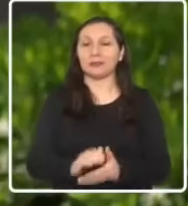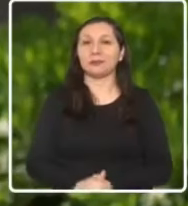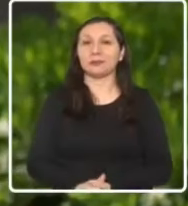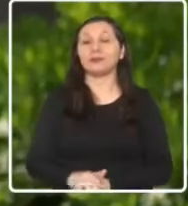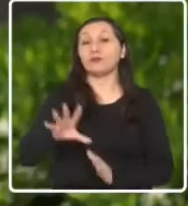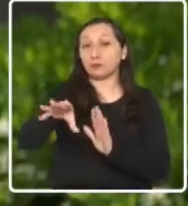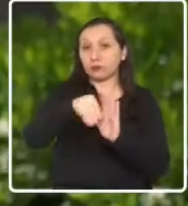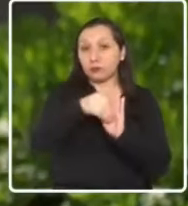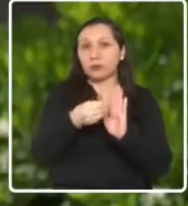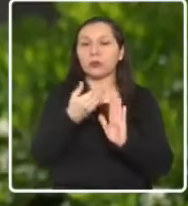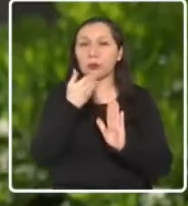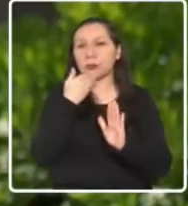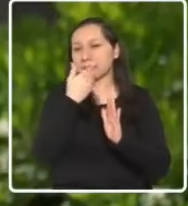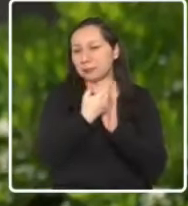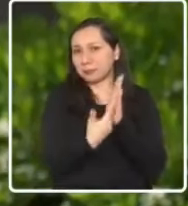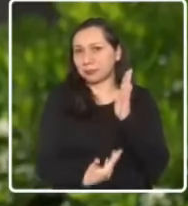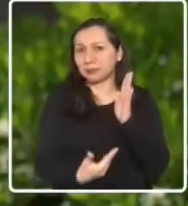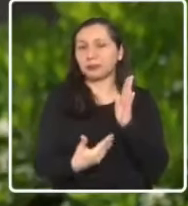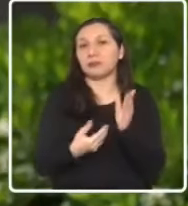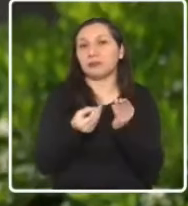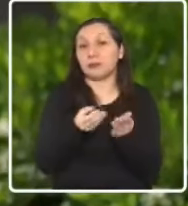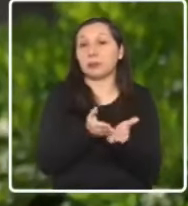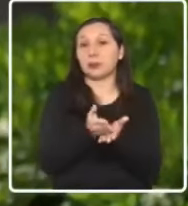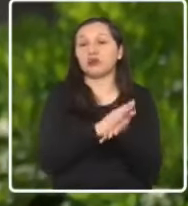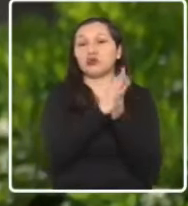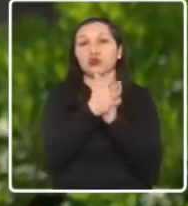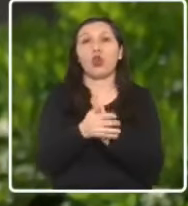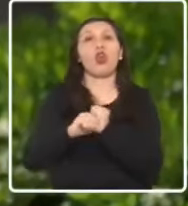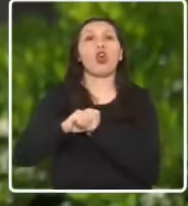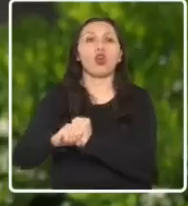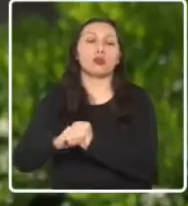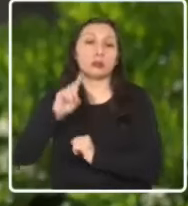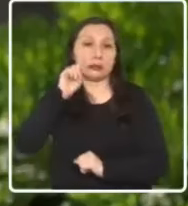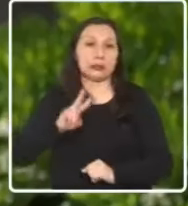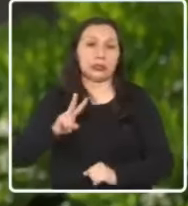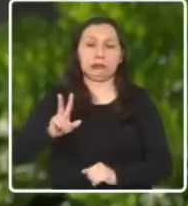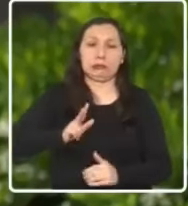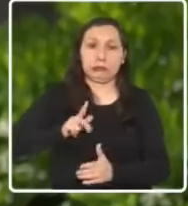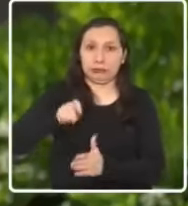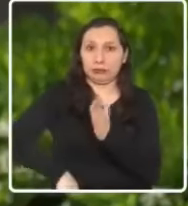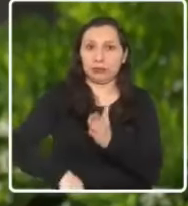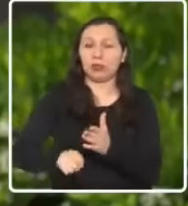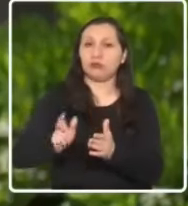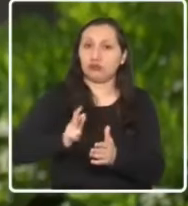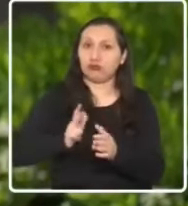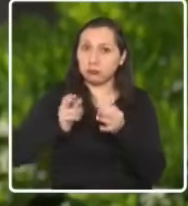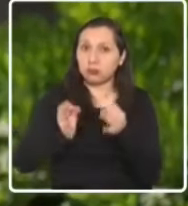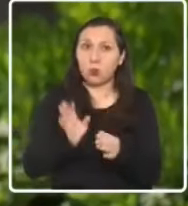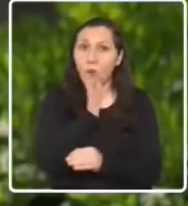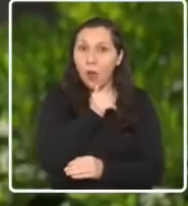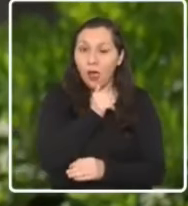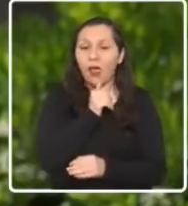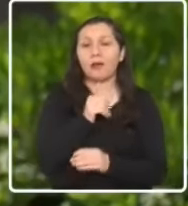Se incluye, entre otras cosas, bueno, de partida todas las medidas contra la informalidad, porque quien más sufre el costo de la informalidad